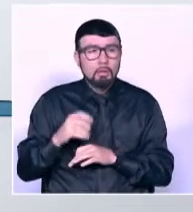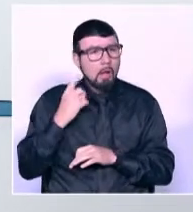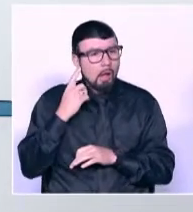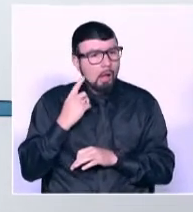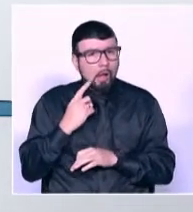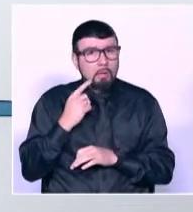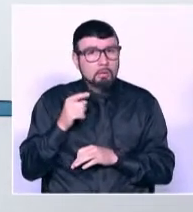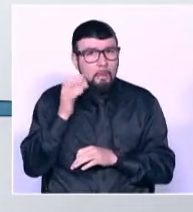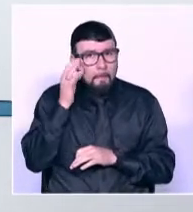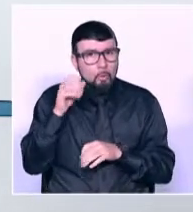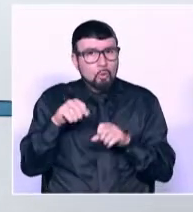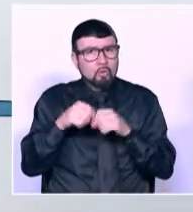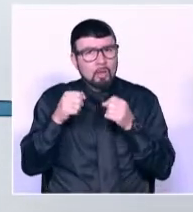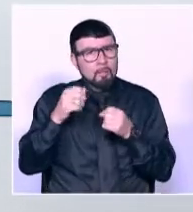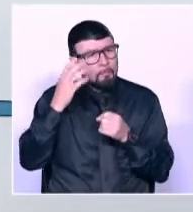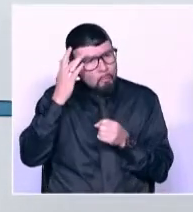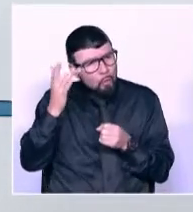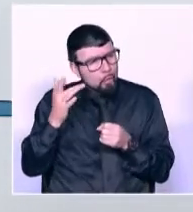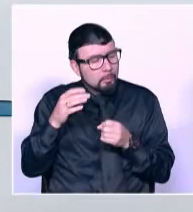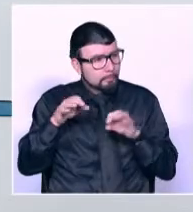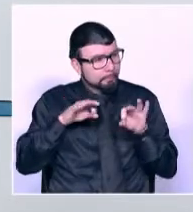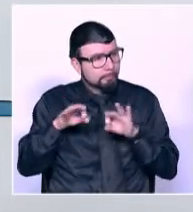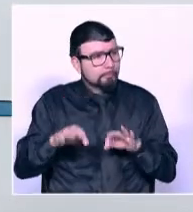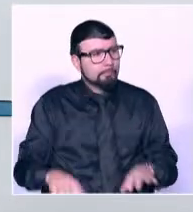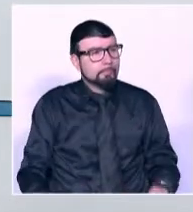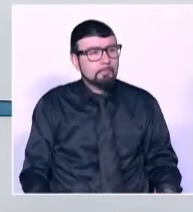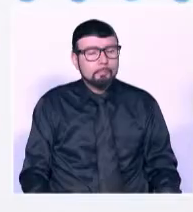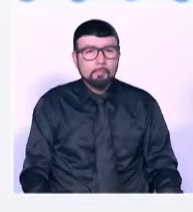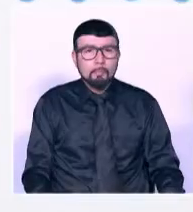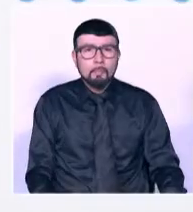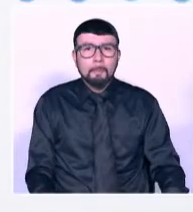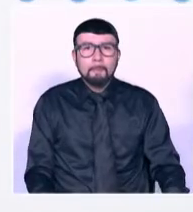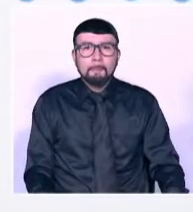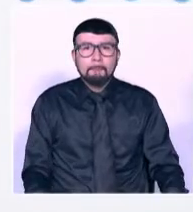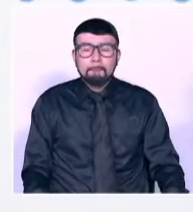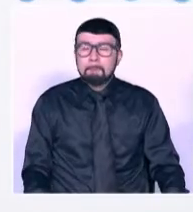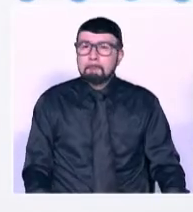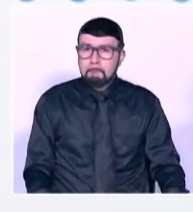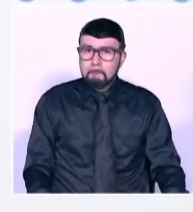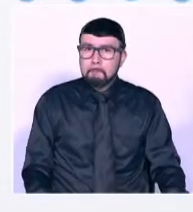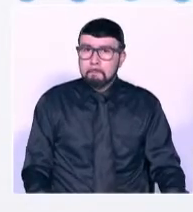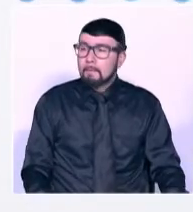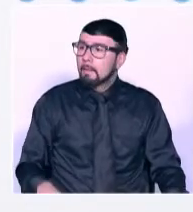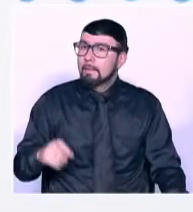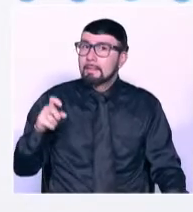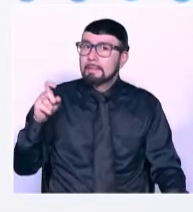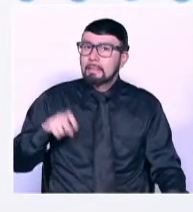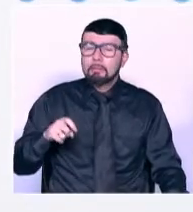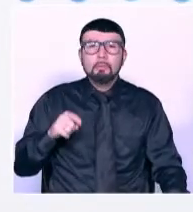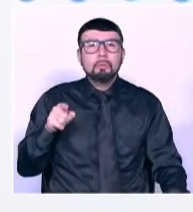en esta articulación, doctora. Sí, nosotros debemos realizarnos un